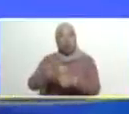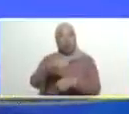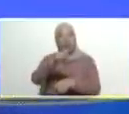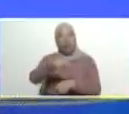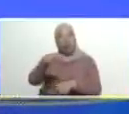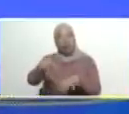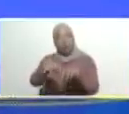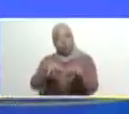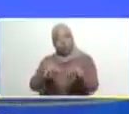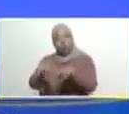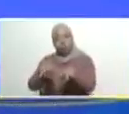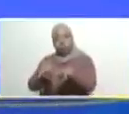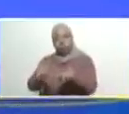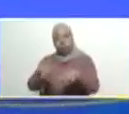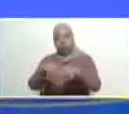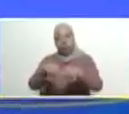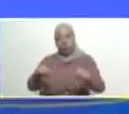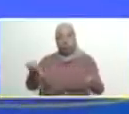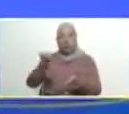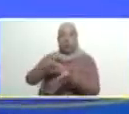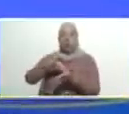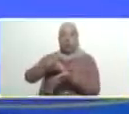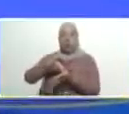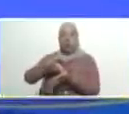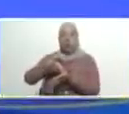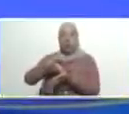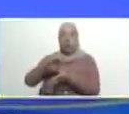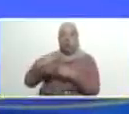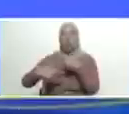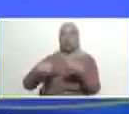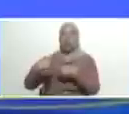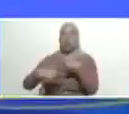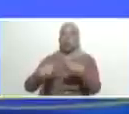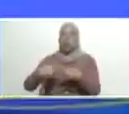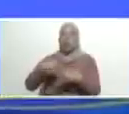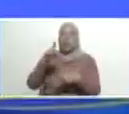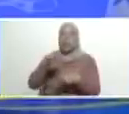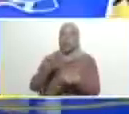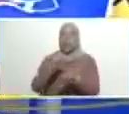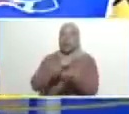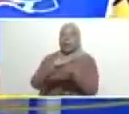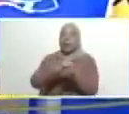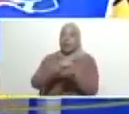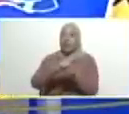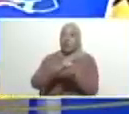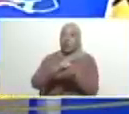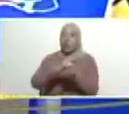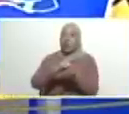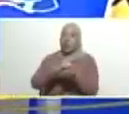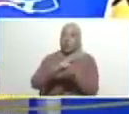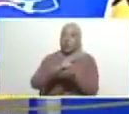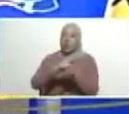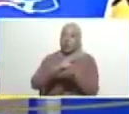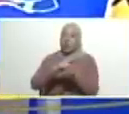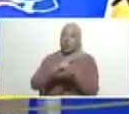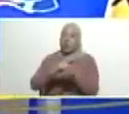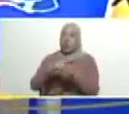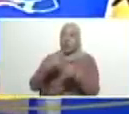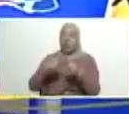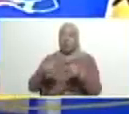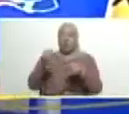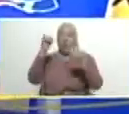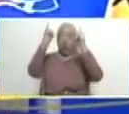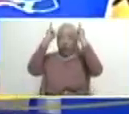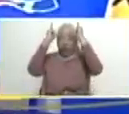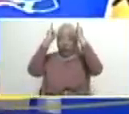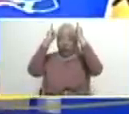país, una cooperación en cuanto a la producción de quesos, de cabras que ustedes